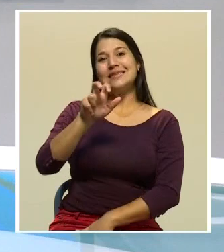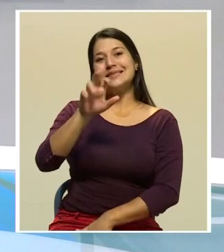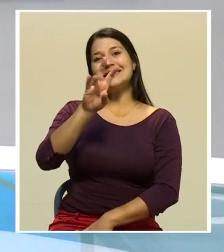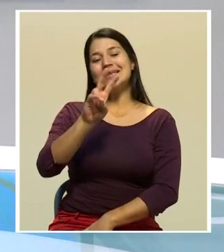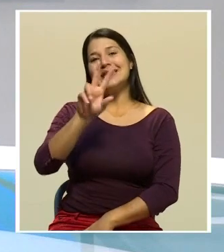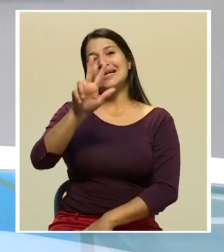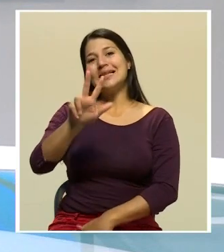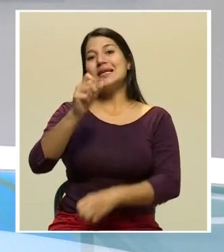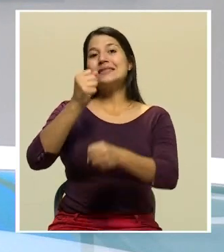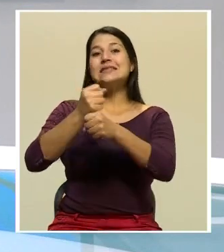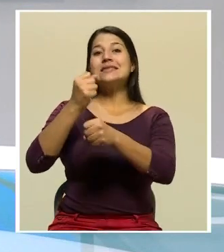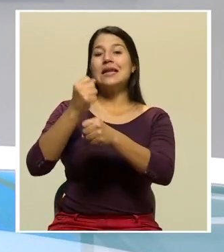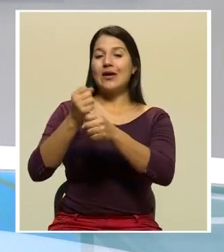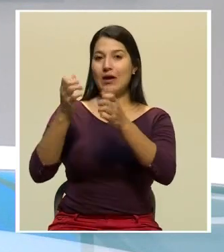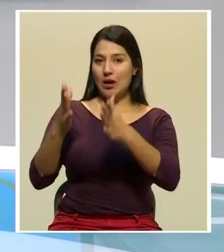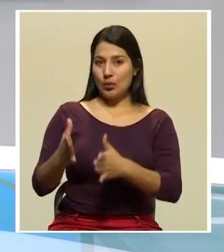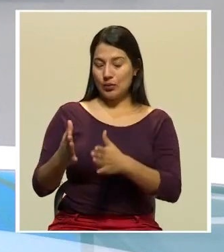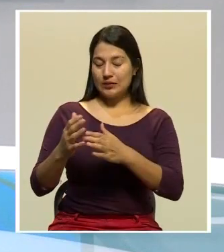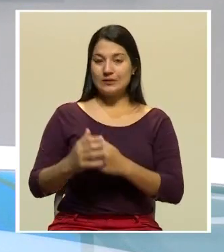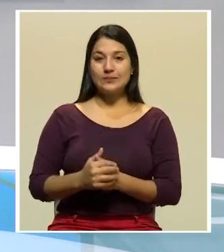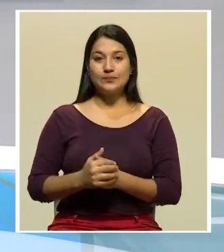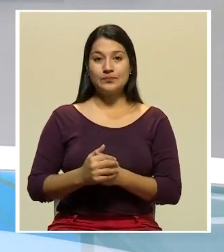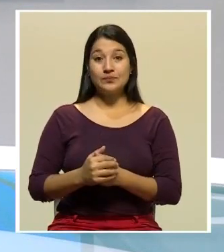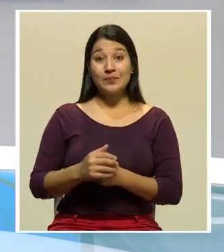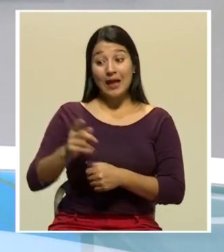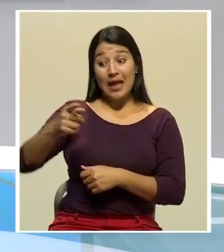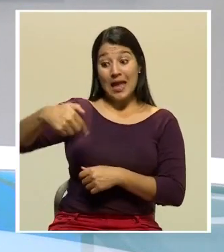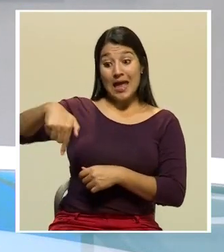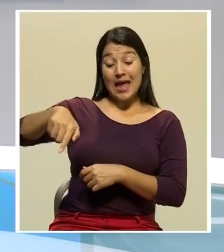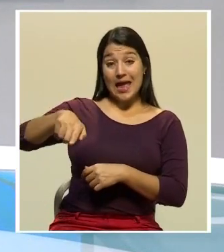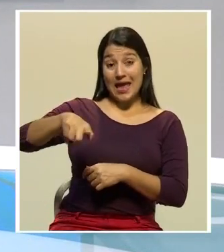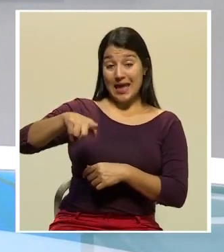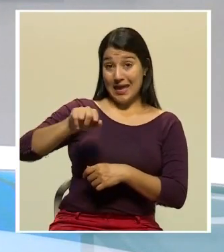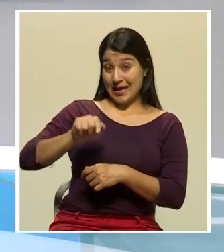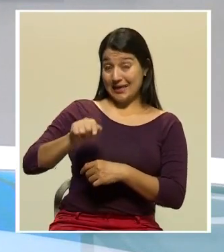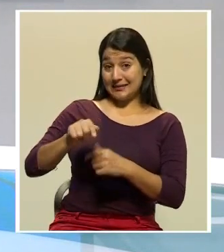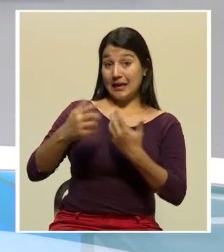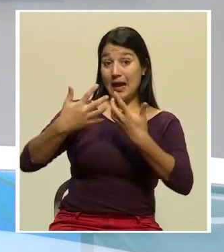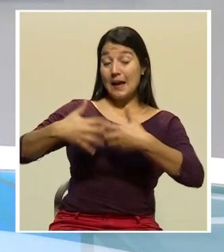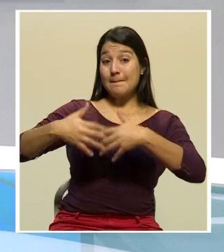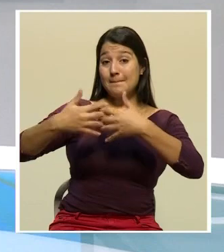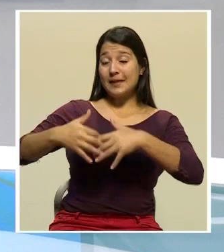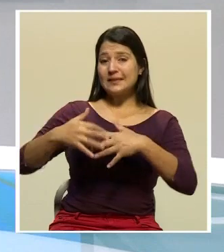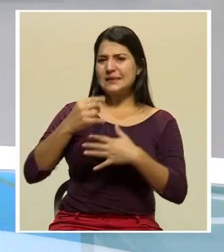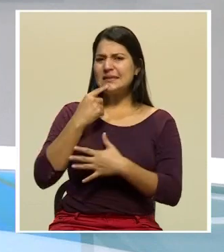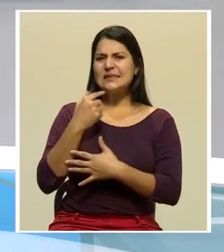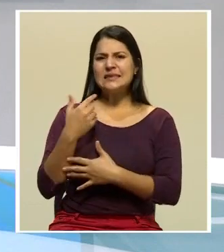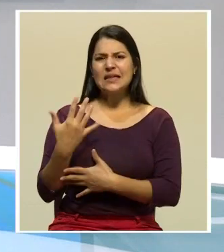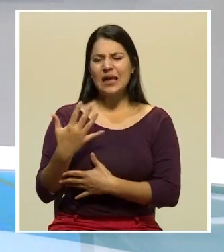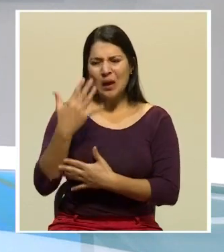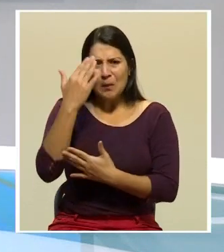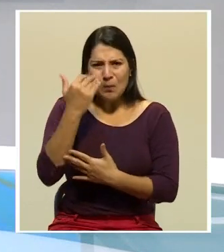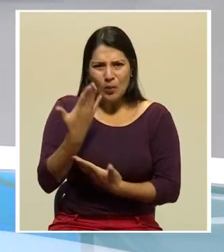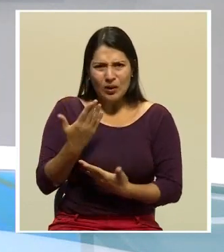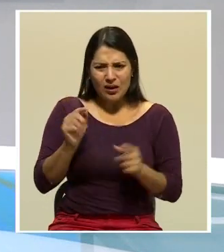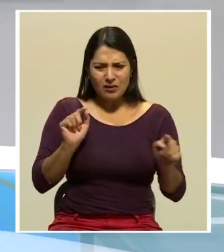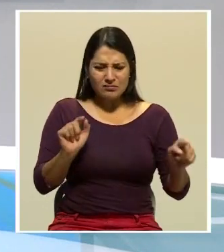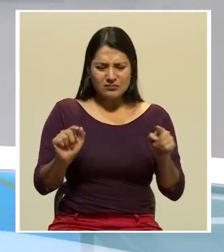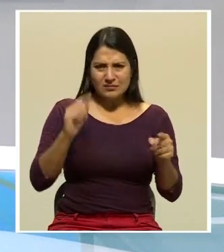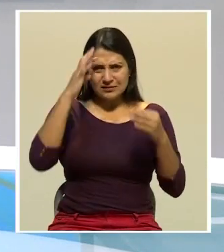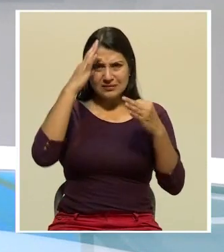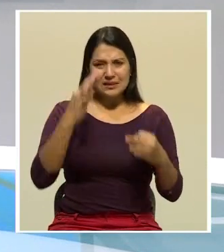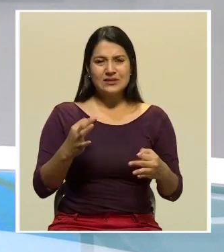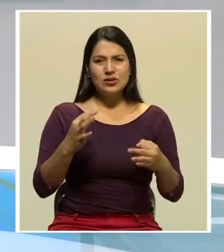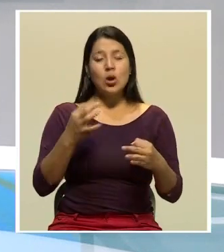sus colaboradores. Este grupo económico alega que la medida responde a la entrada